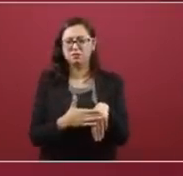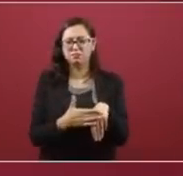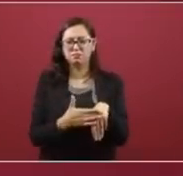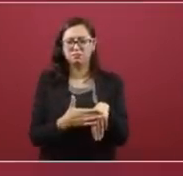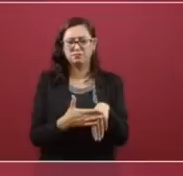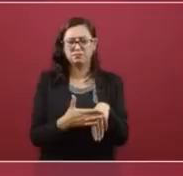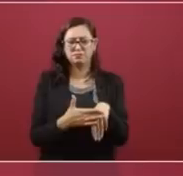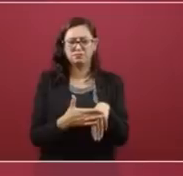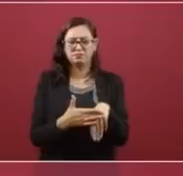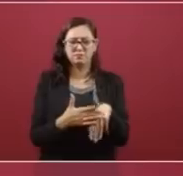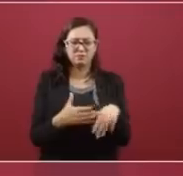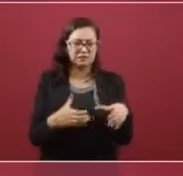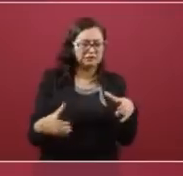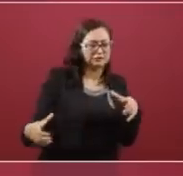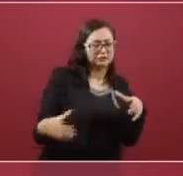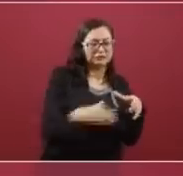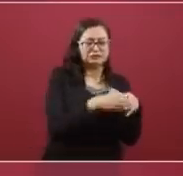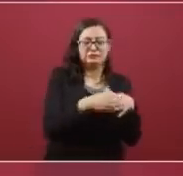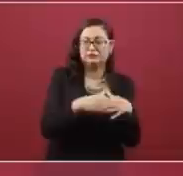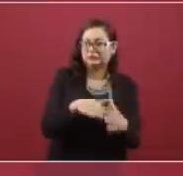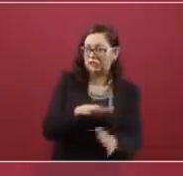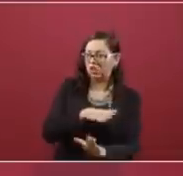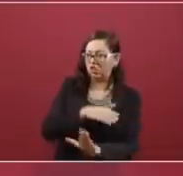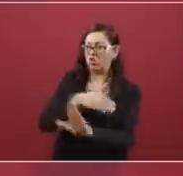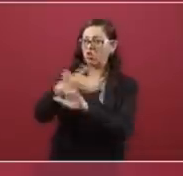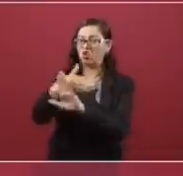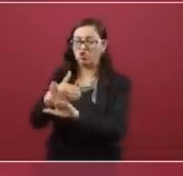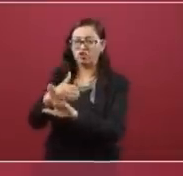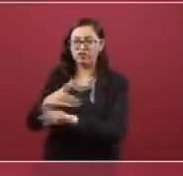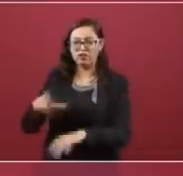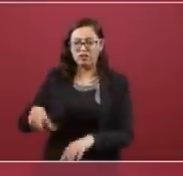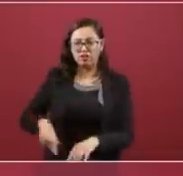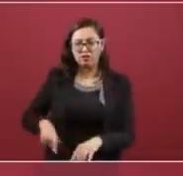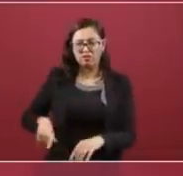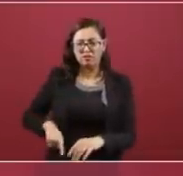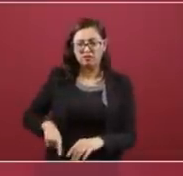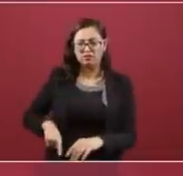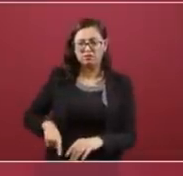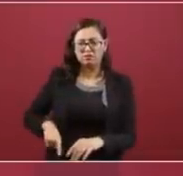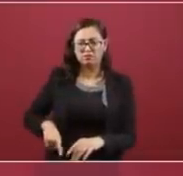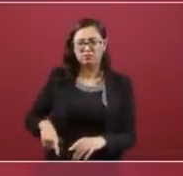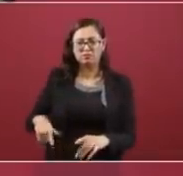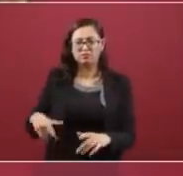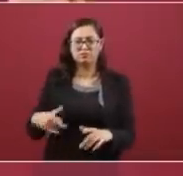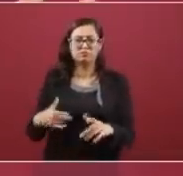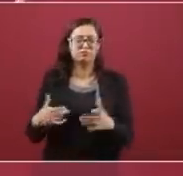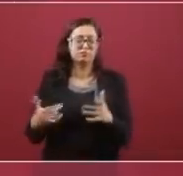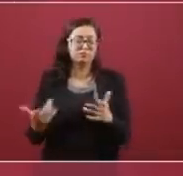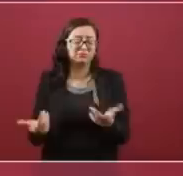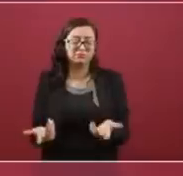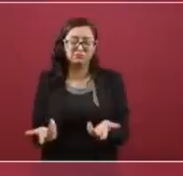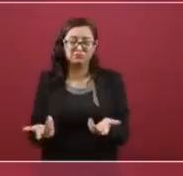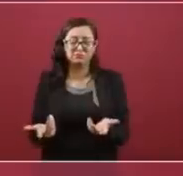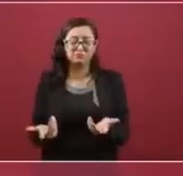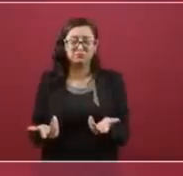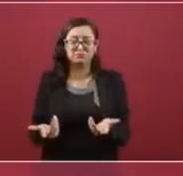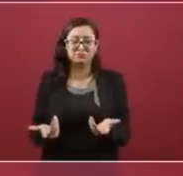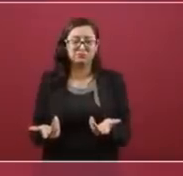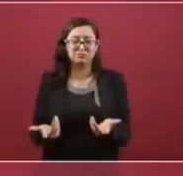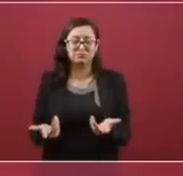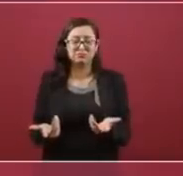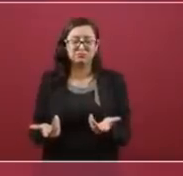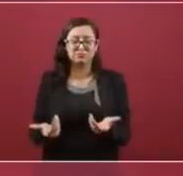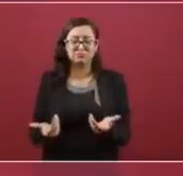formar una oposición en contra nuestra con elementos de